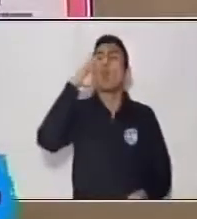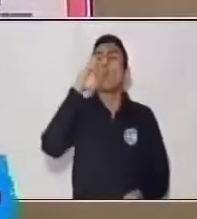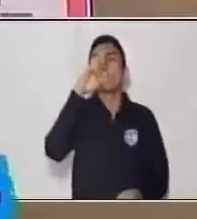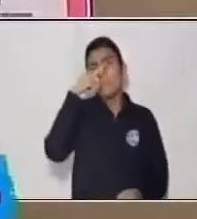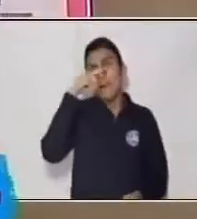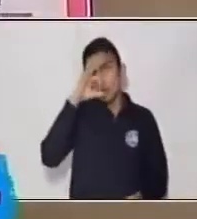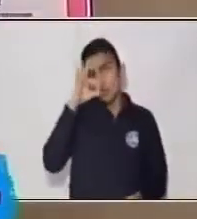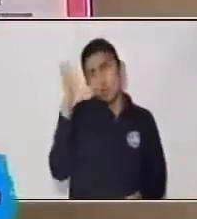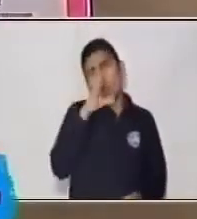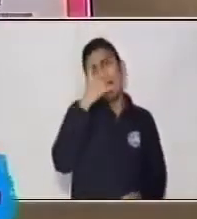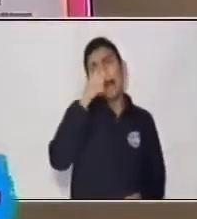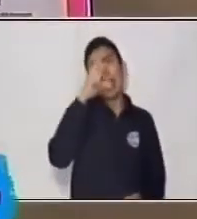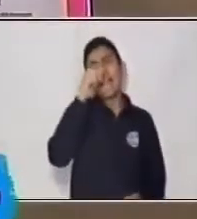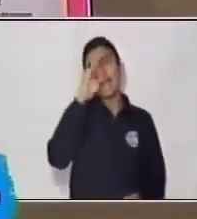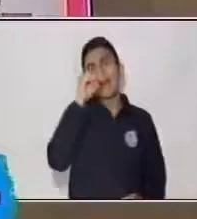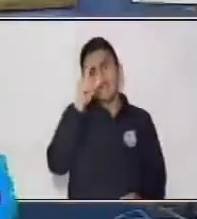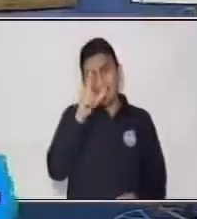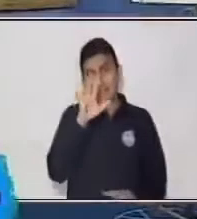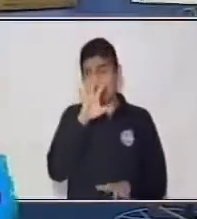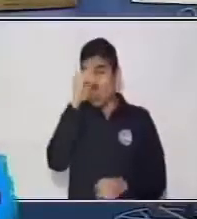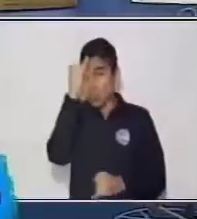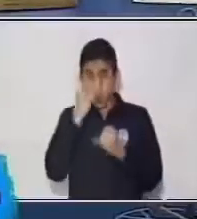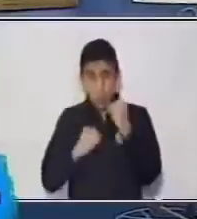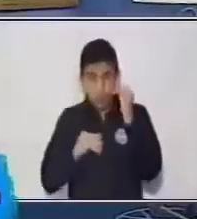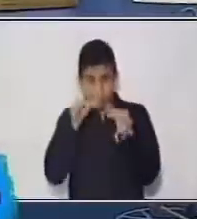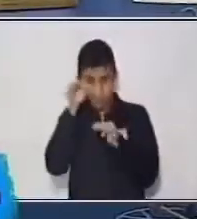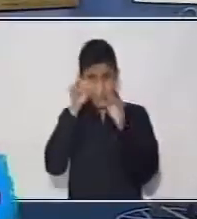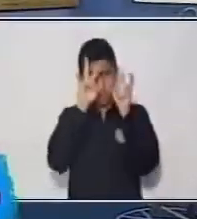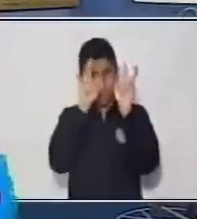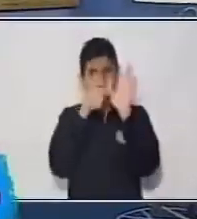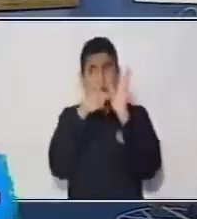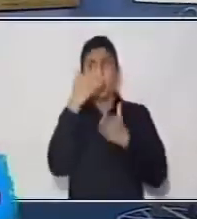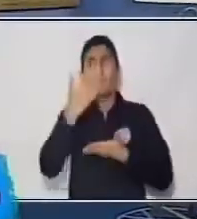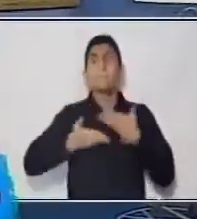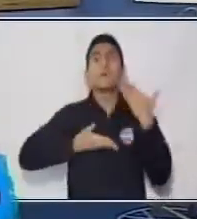poesía. Vamos a ver una última poesía,